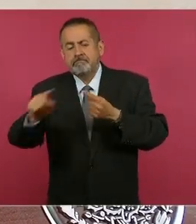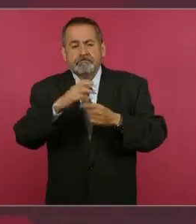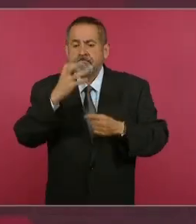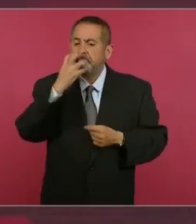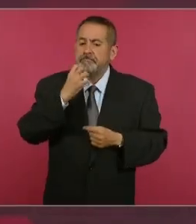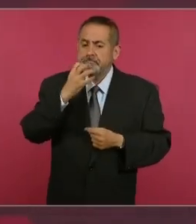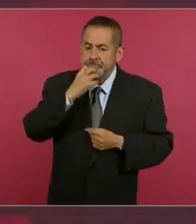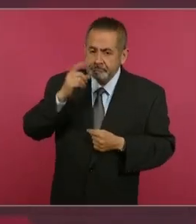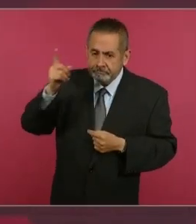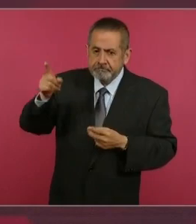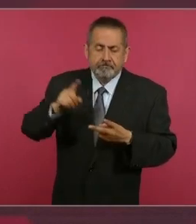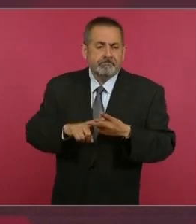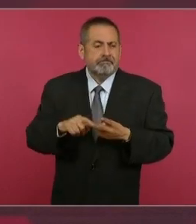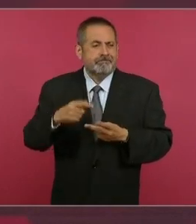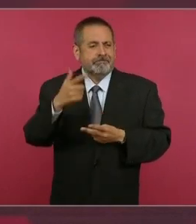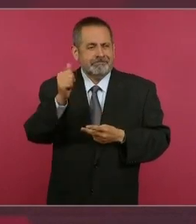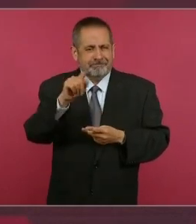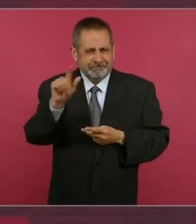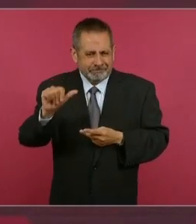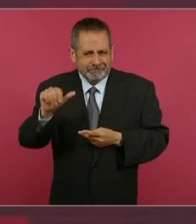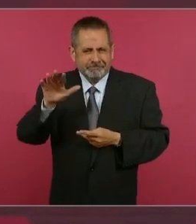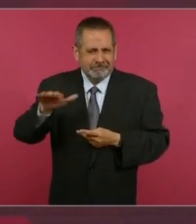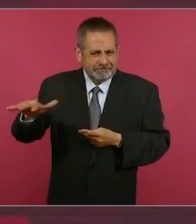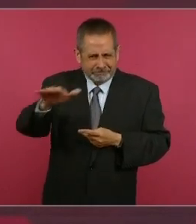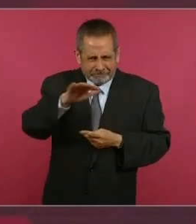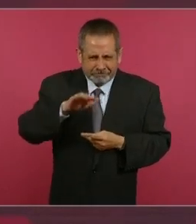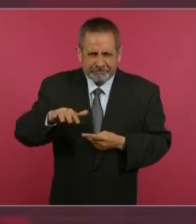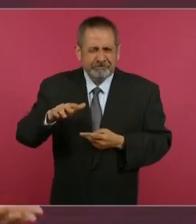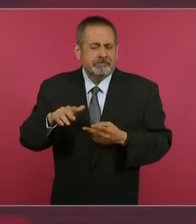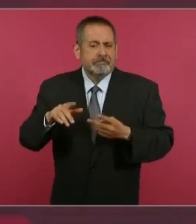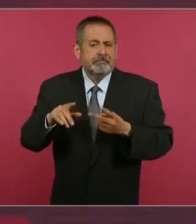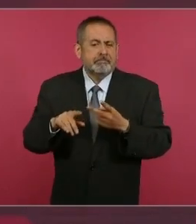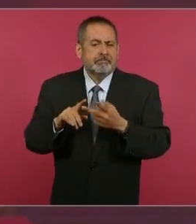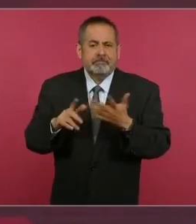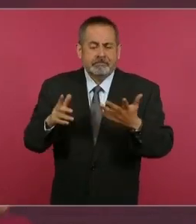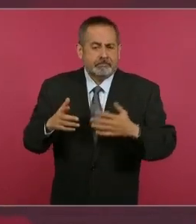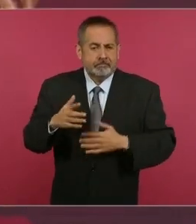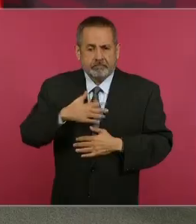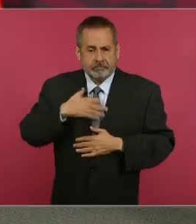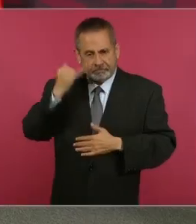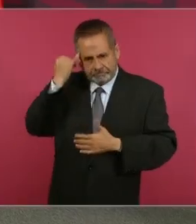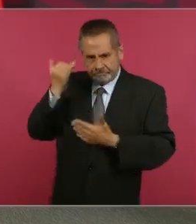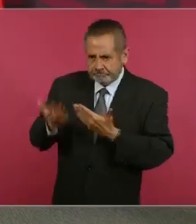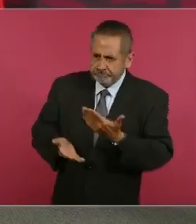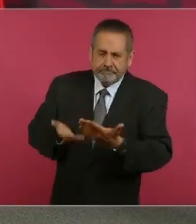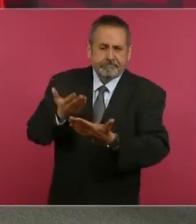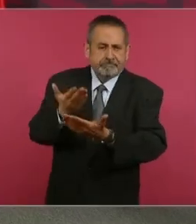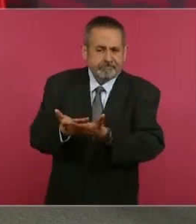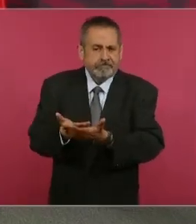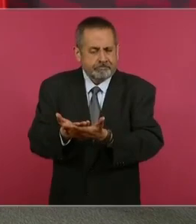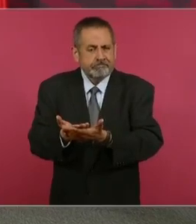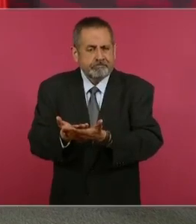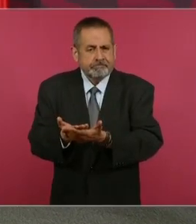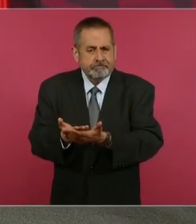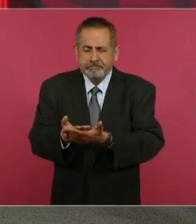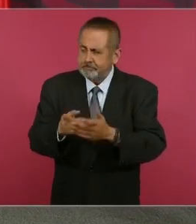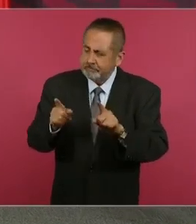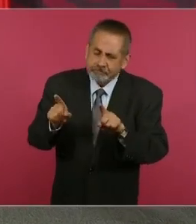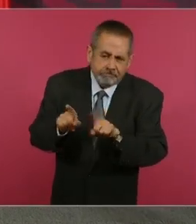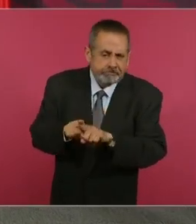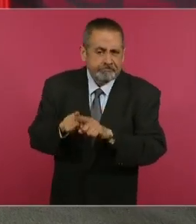Israel, en Gaza, y nuestra propuesta es la